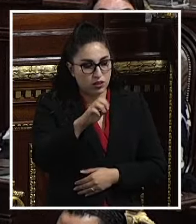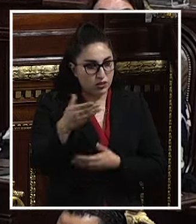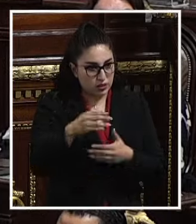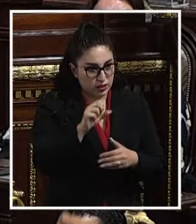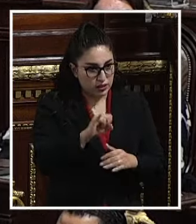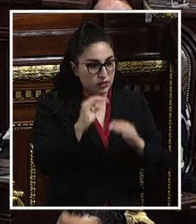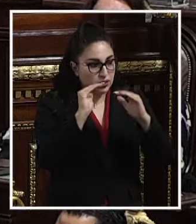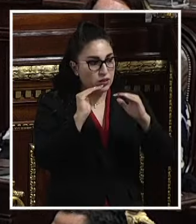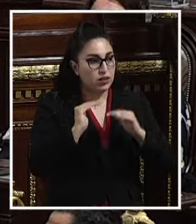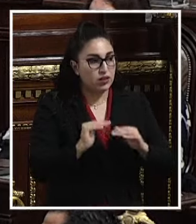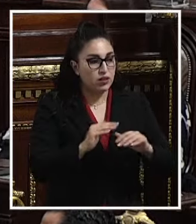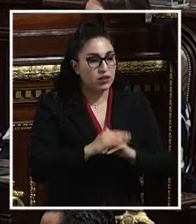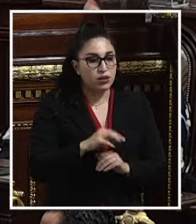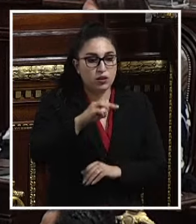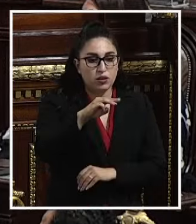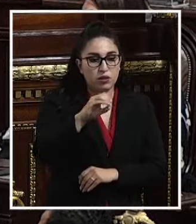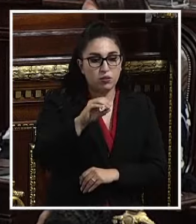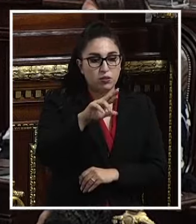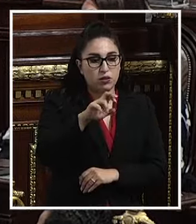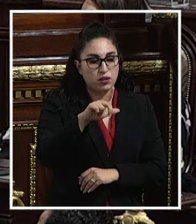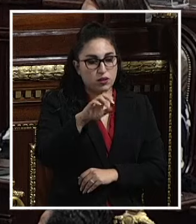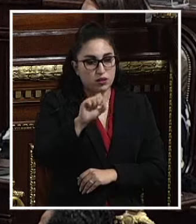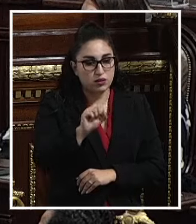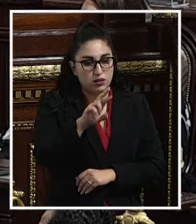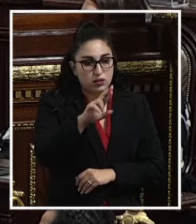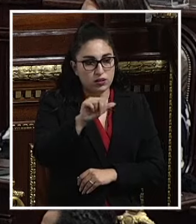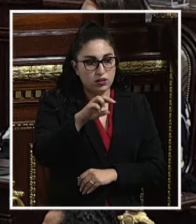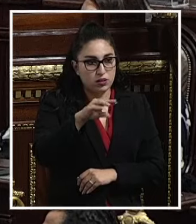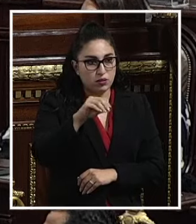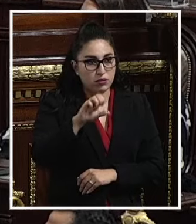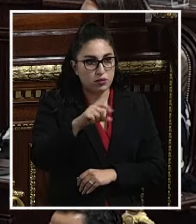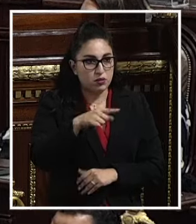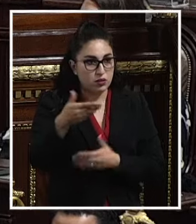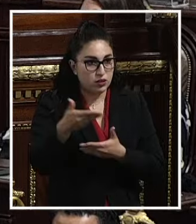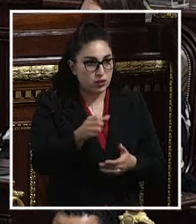Buenos días, Morales Ramos María del Rosario, presente.